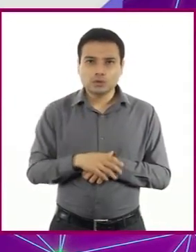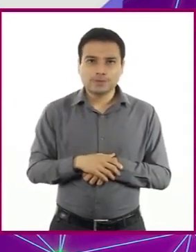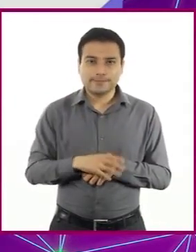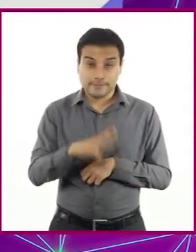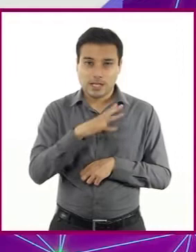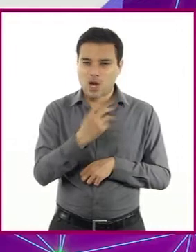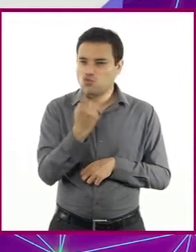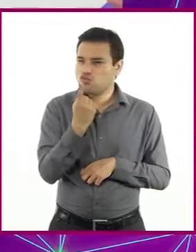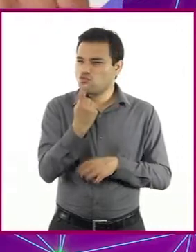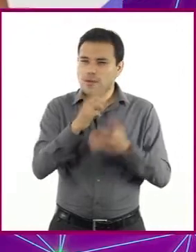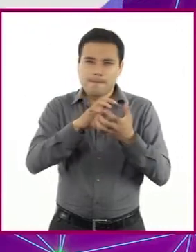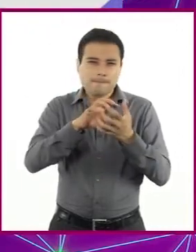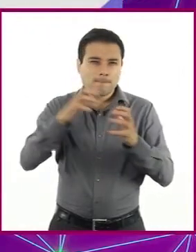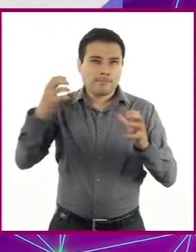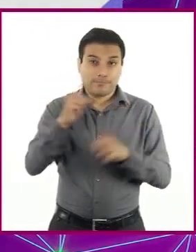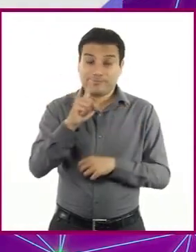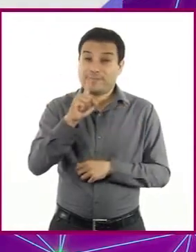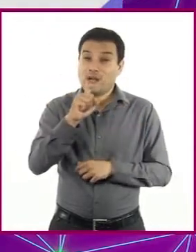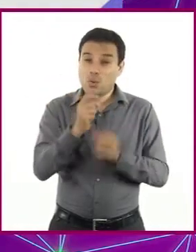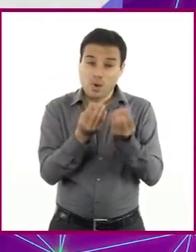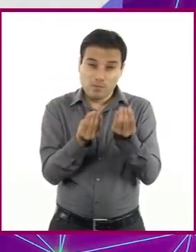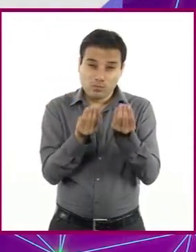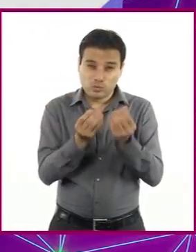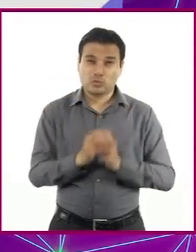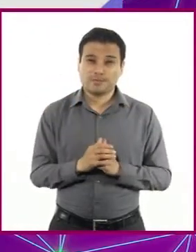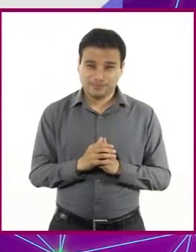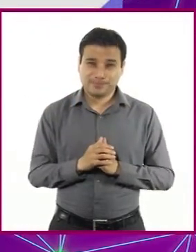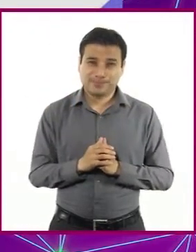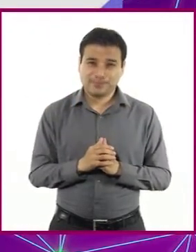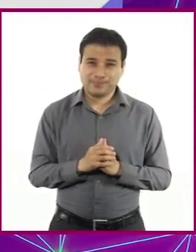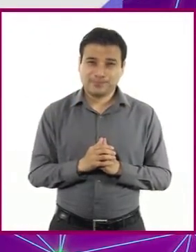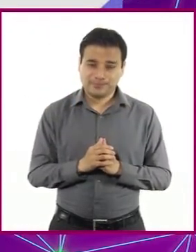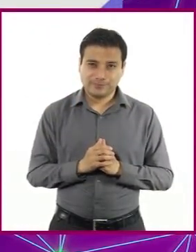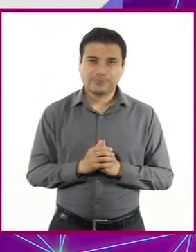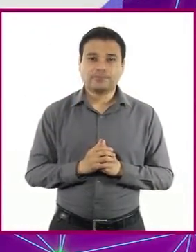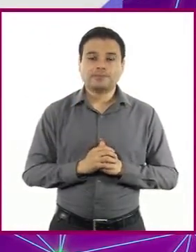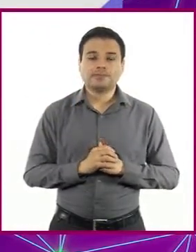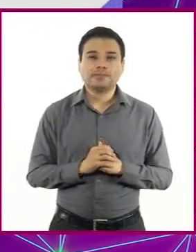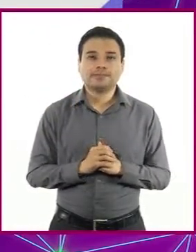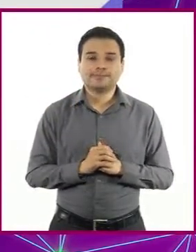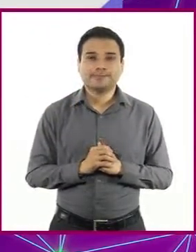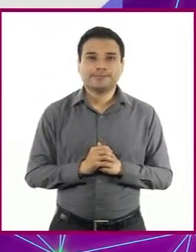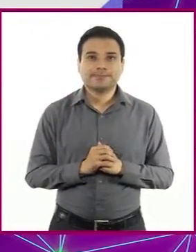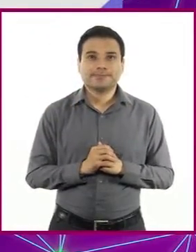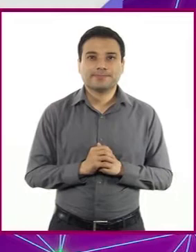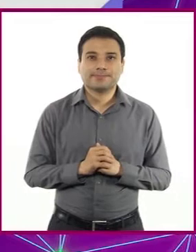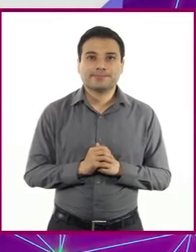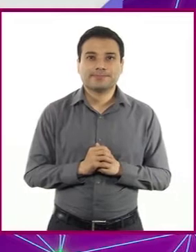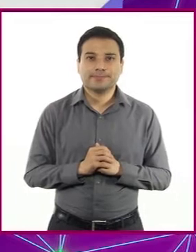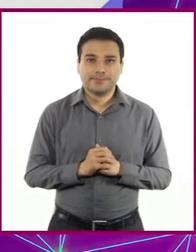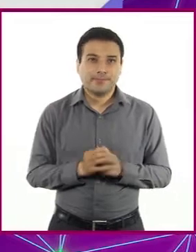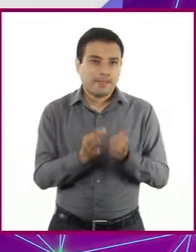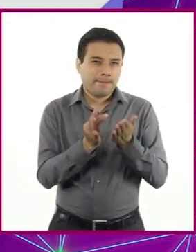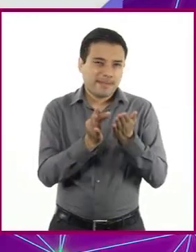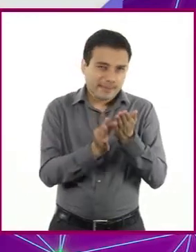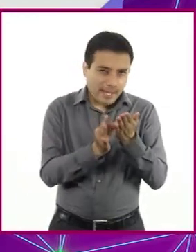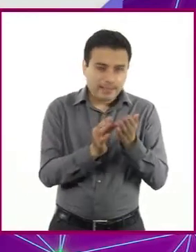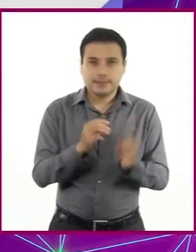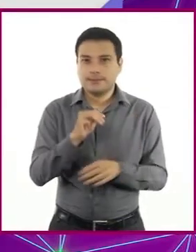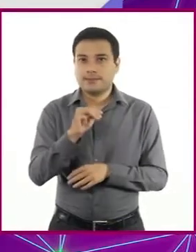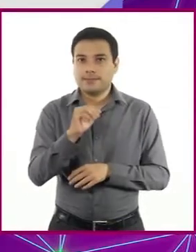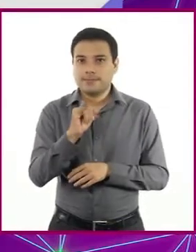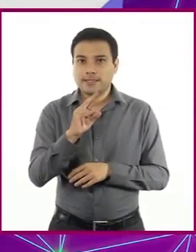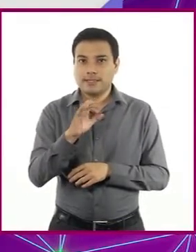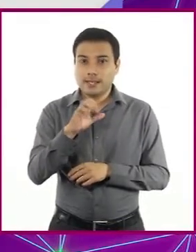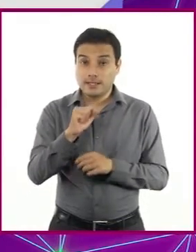en la Tierra es el agua u óxido de hidrógeno. Todos los metales y minerales son